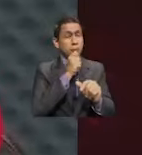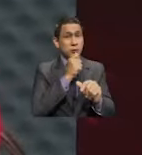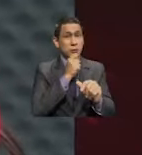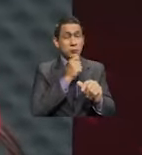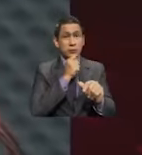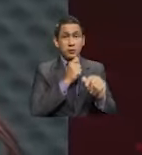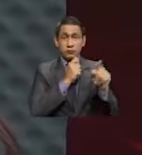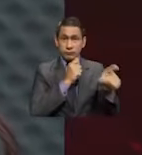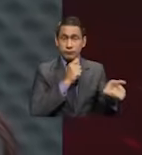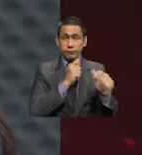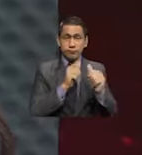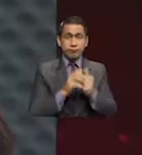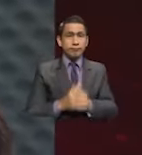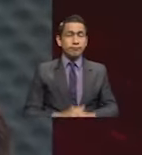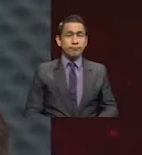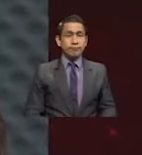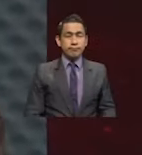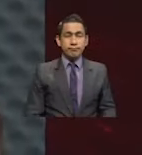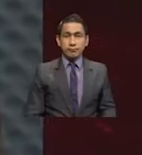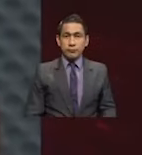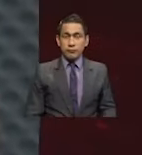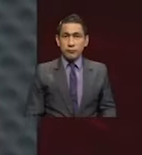Metástasis.